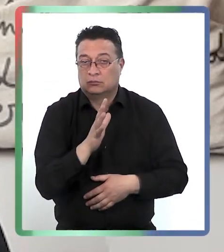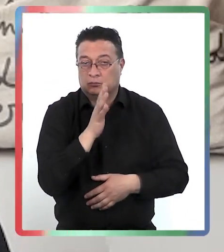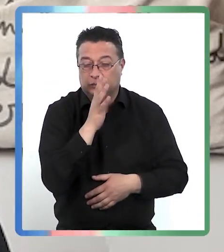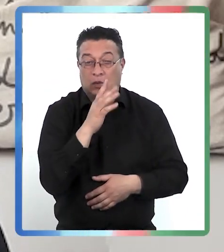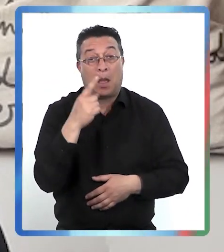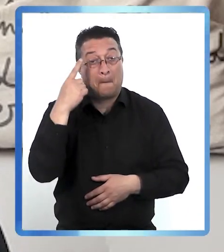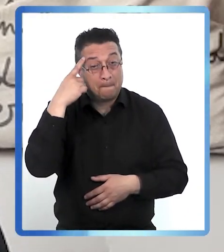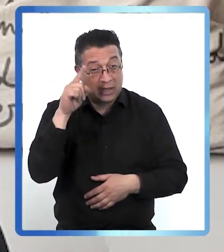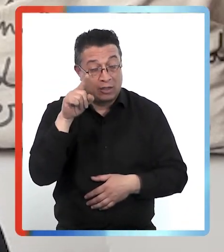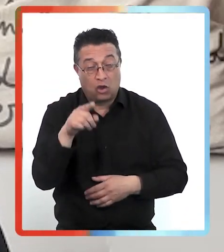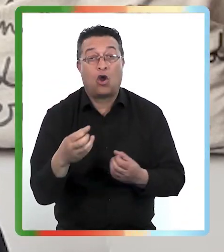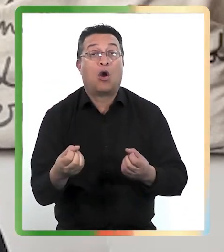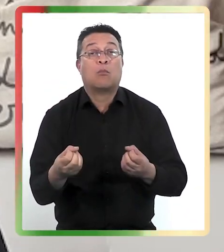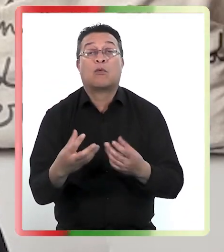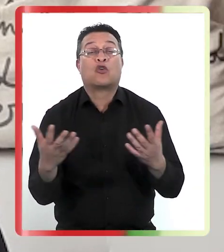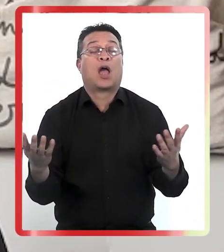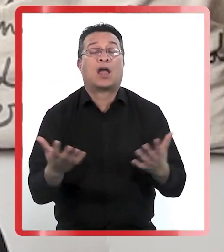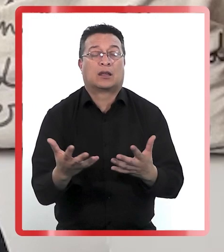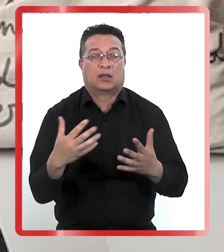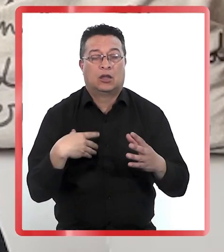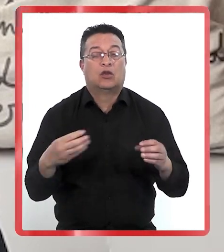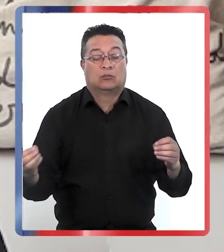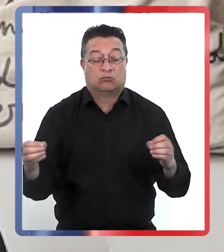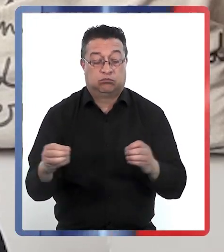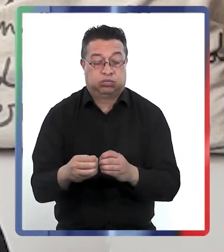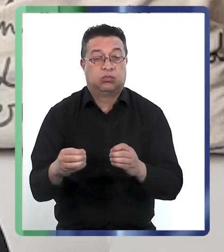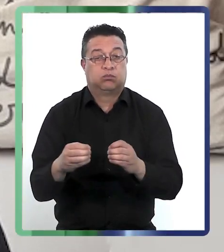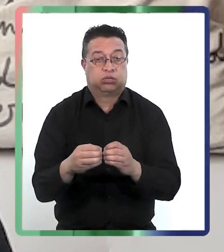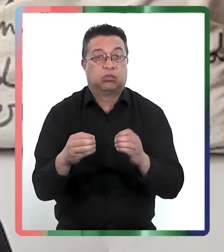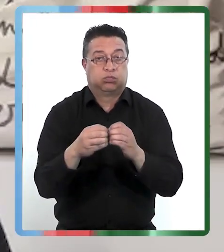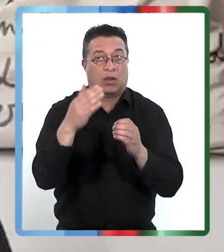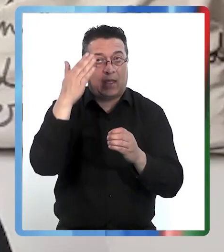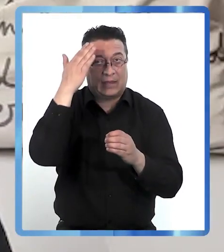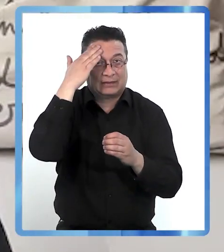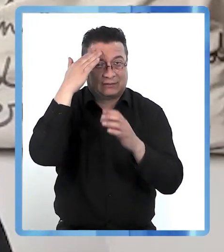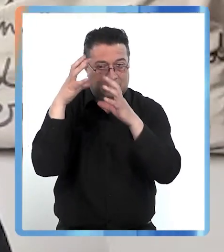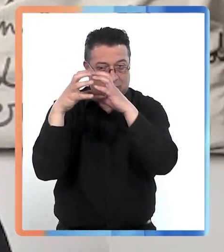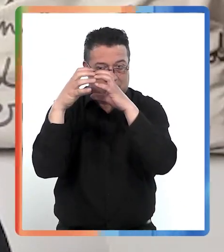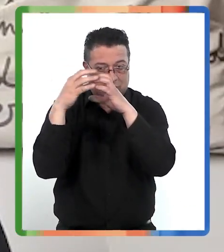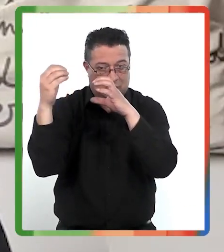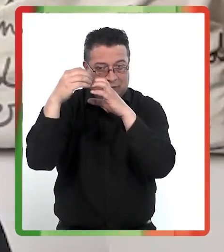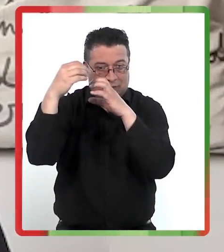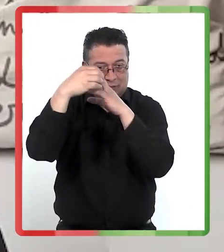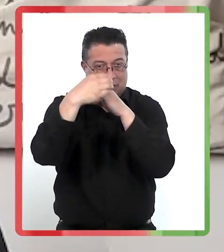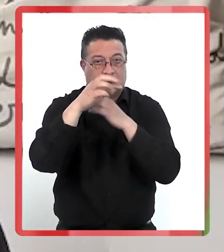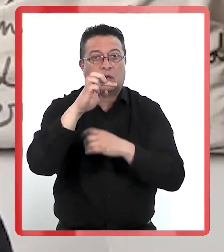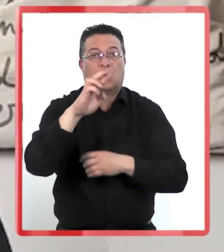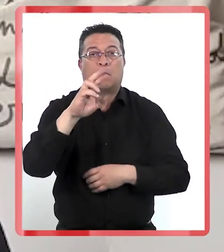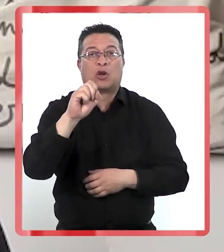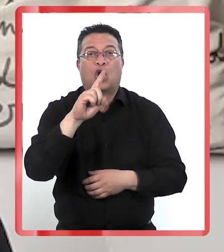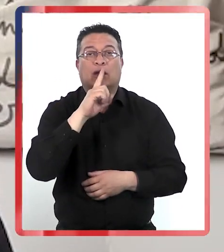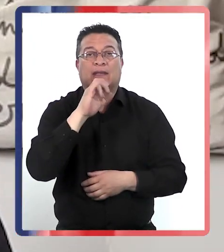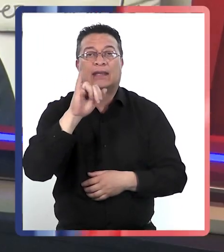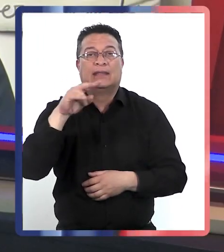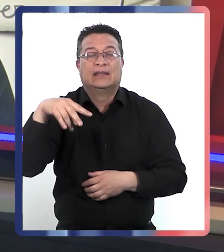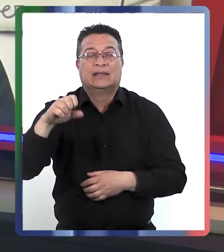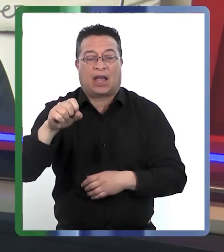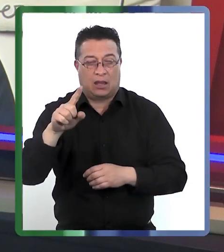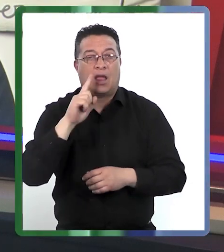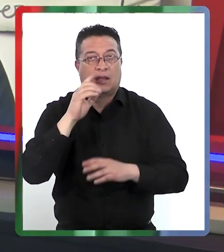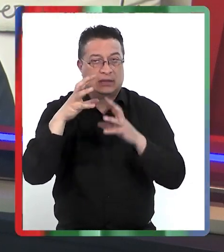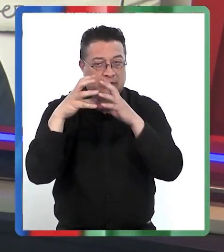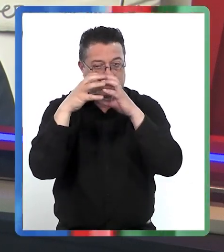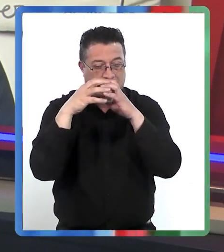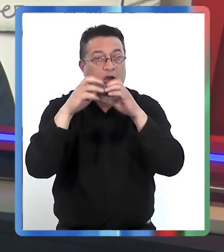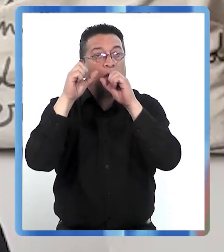pero básicamente se produce porque se empiezan a acumular en nuestro cerebro ciertas proteínas que normalmente